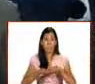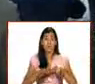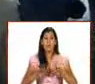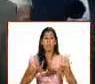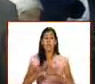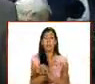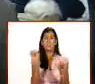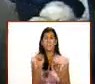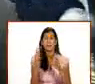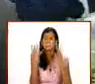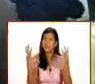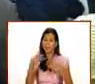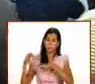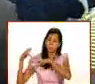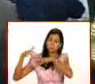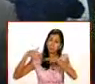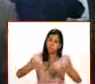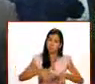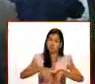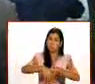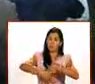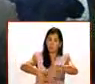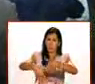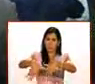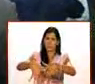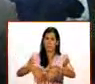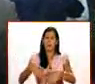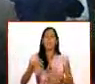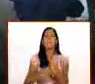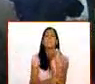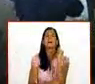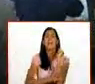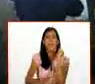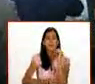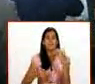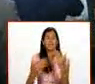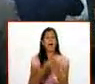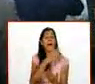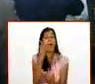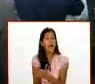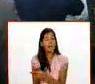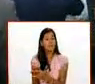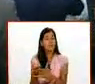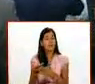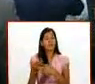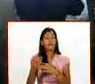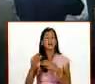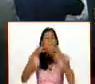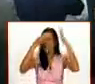gran concentración que partirá desde el Parque Generalísimo Francisco de Miranda hasta la sede diplomática de